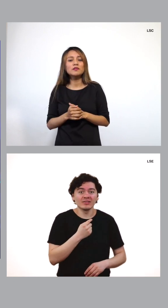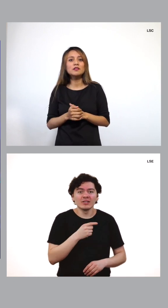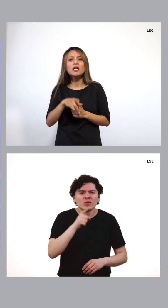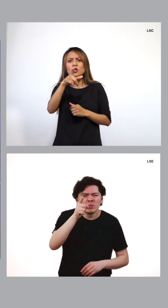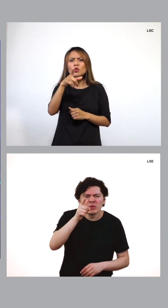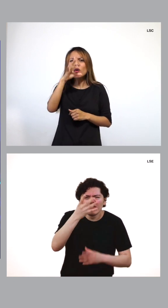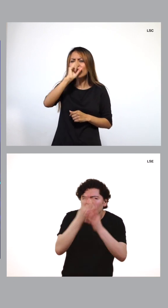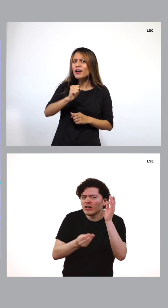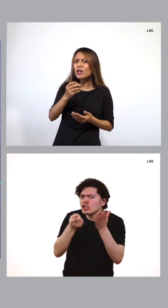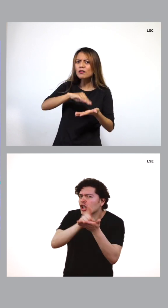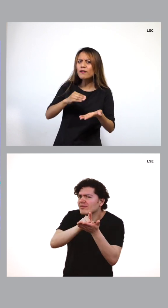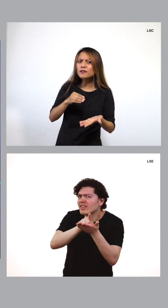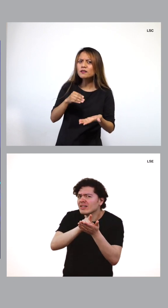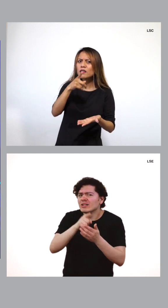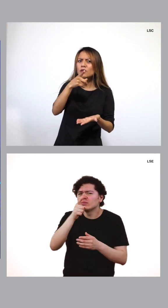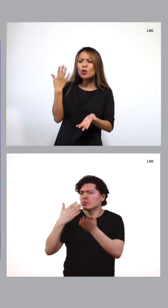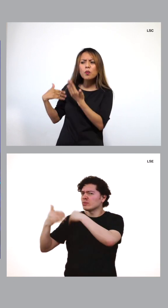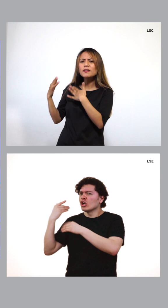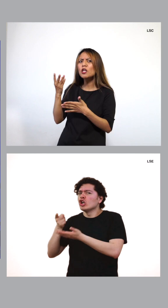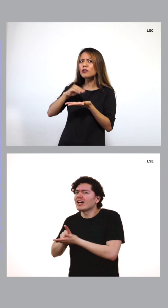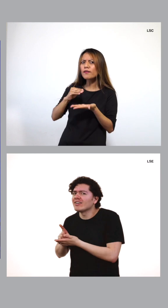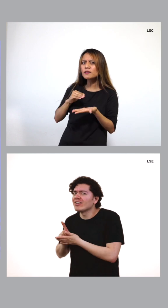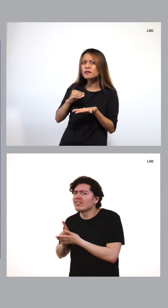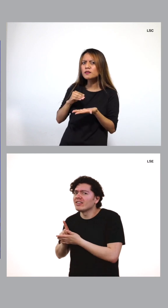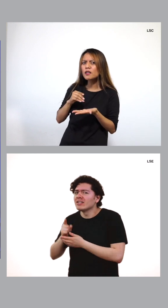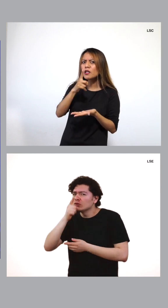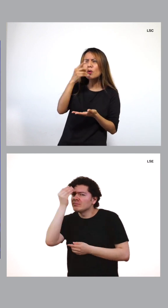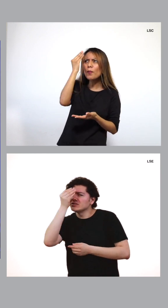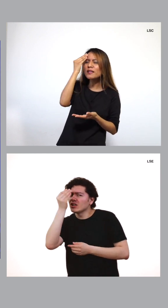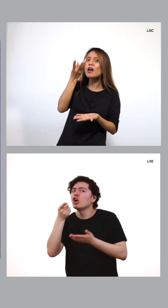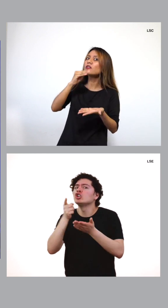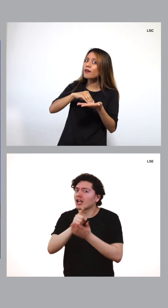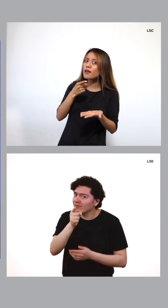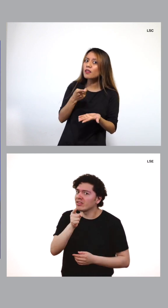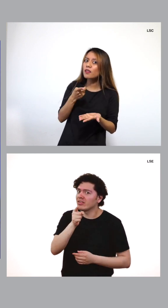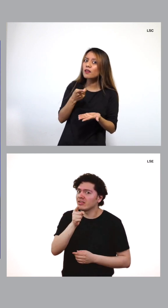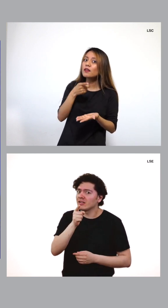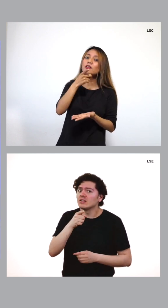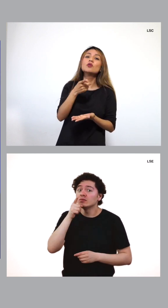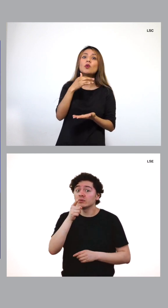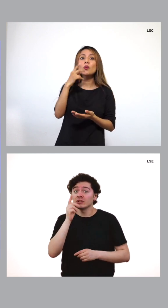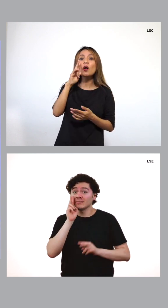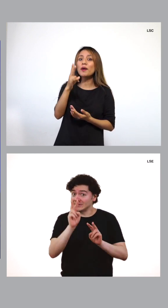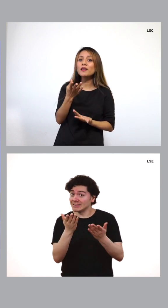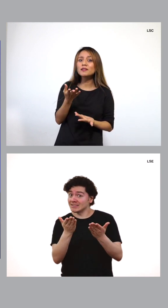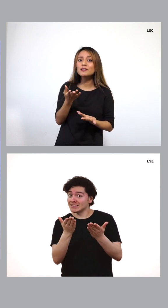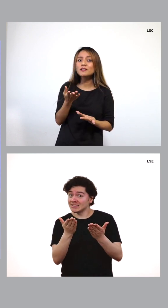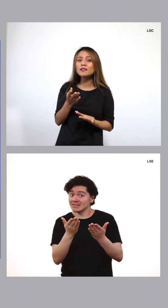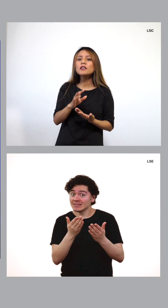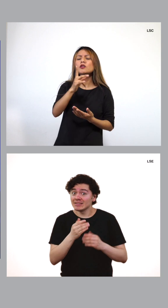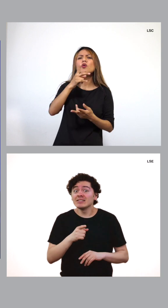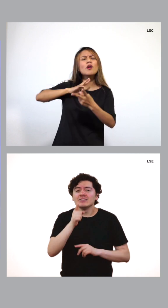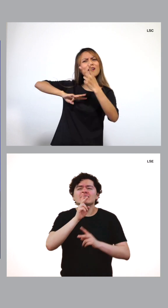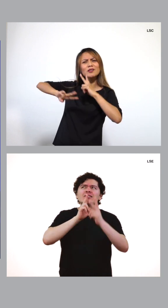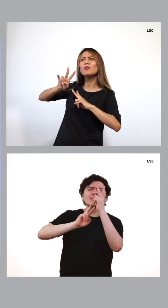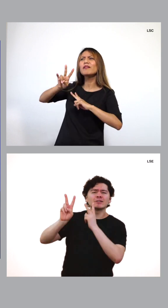fallado? ¿Ves lo que has hecho? ¿Ves lo que has pensado? ¿Ves lo que estás haciendo? Le puedes mirar a la cara y